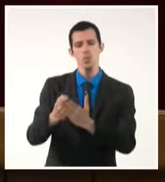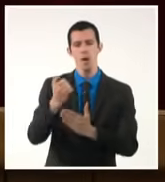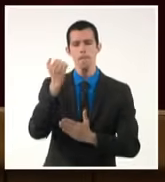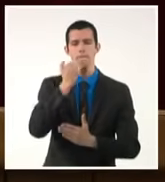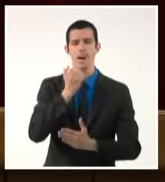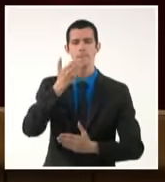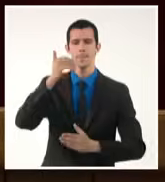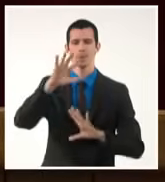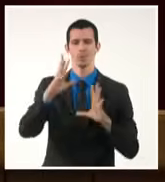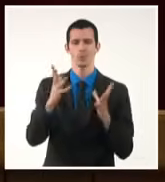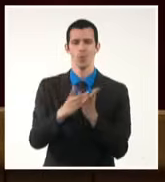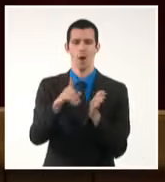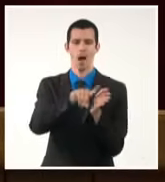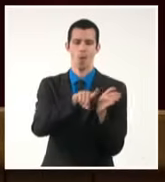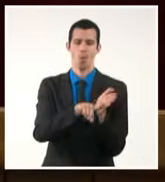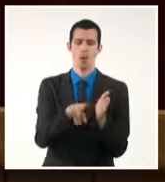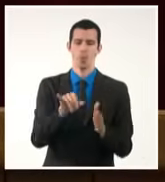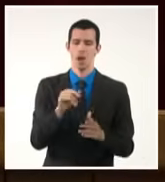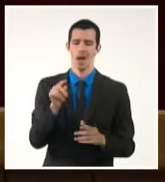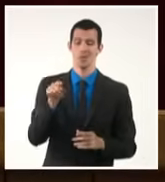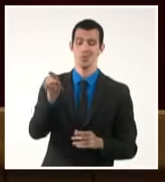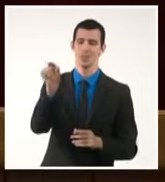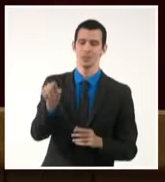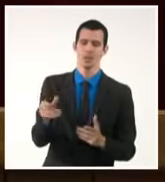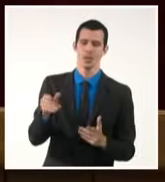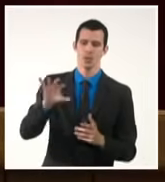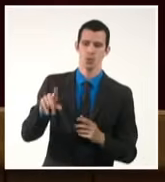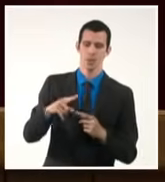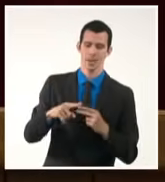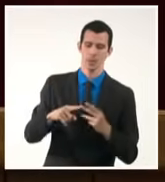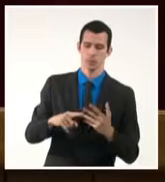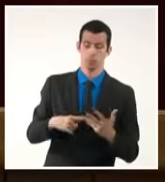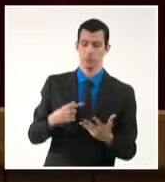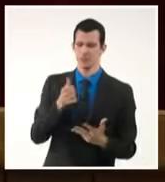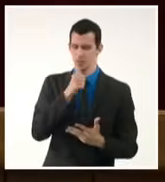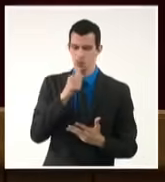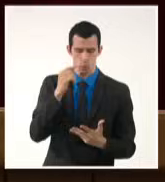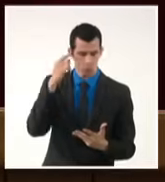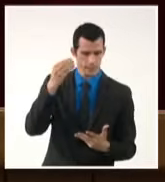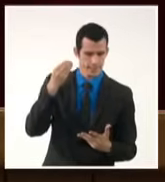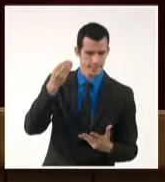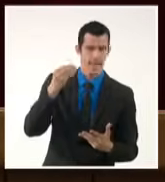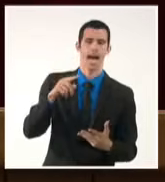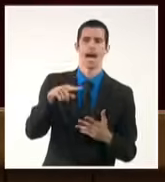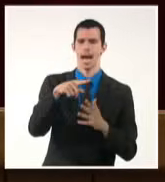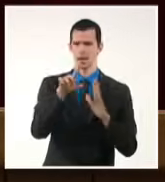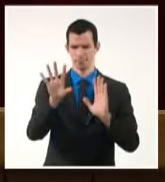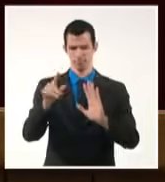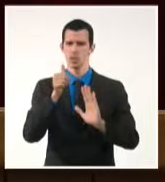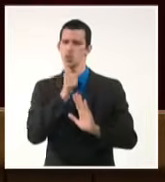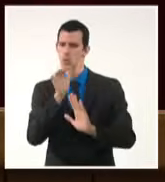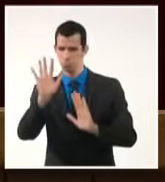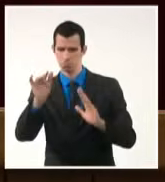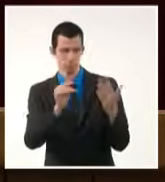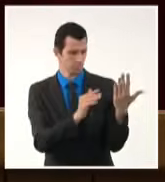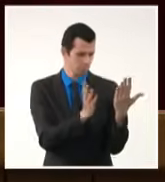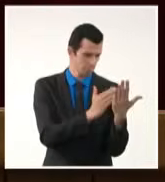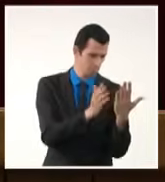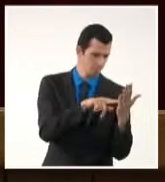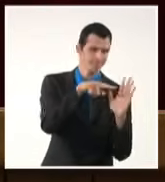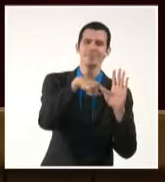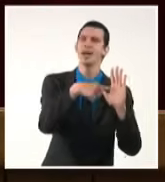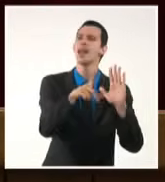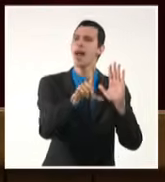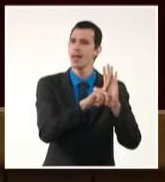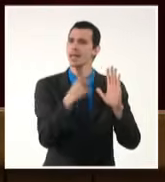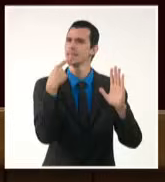proceso penal y ha obligado a sus operadores a actuar en consecuencia, lo que exige de estos una preparación permanente